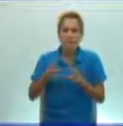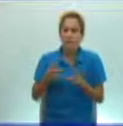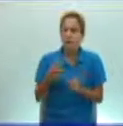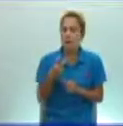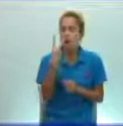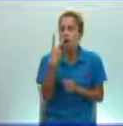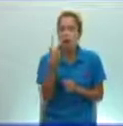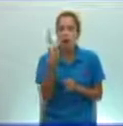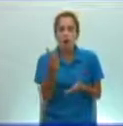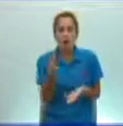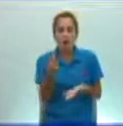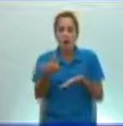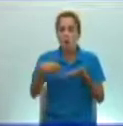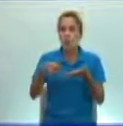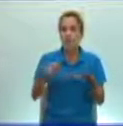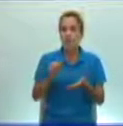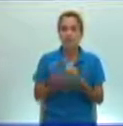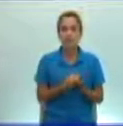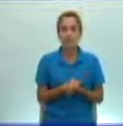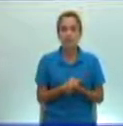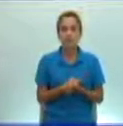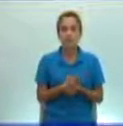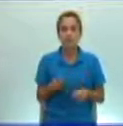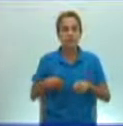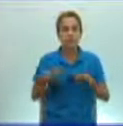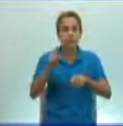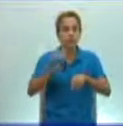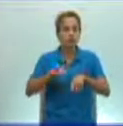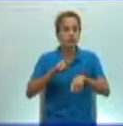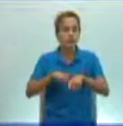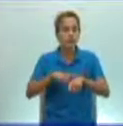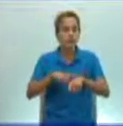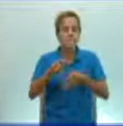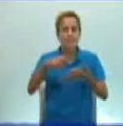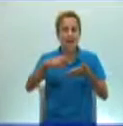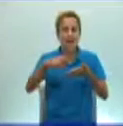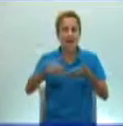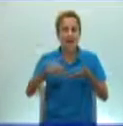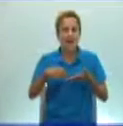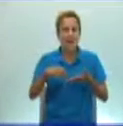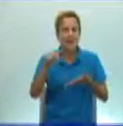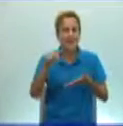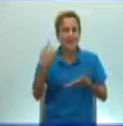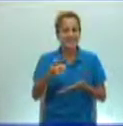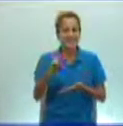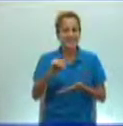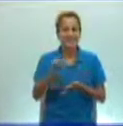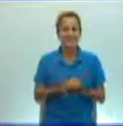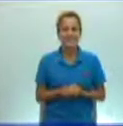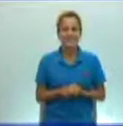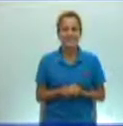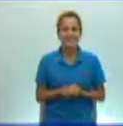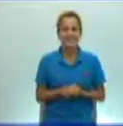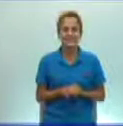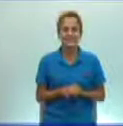oral o escrita. Les daré un breve tiempo para que puedan anotar esta actividad.